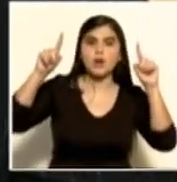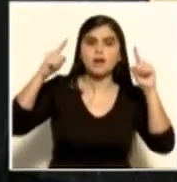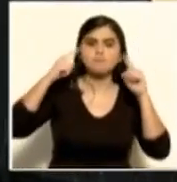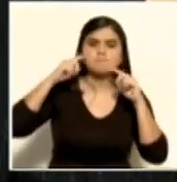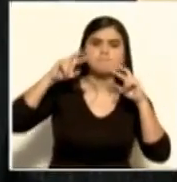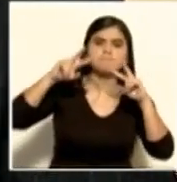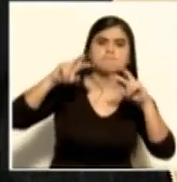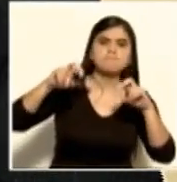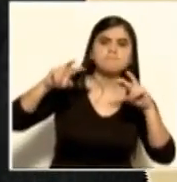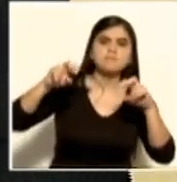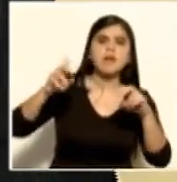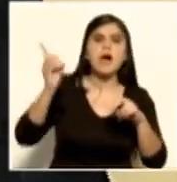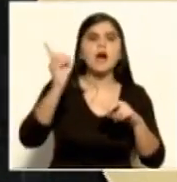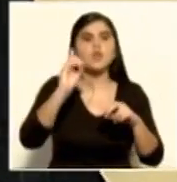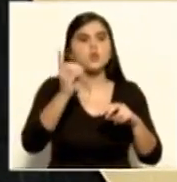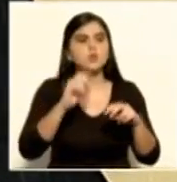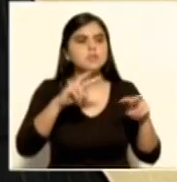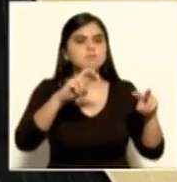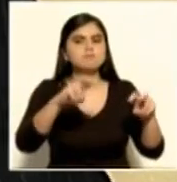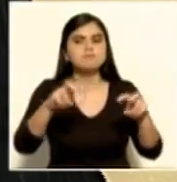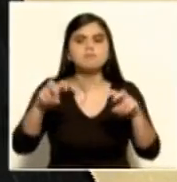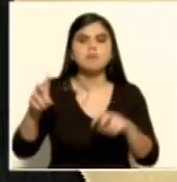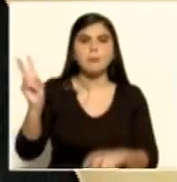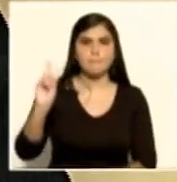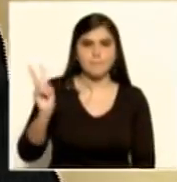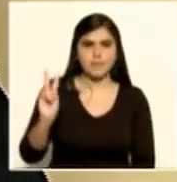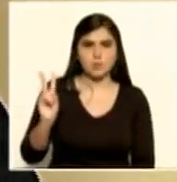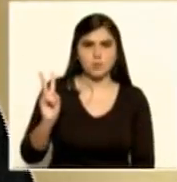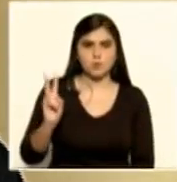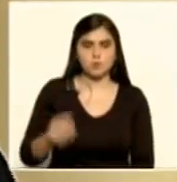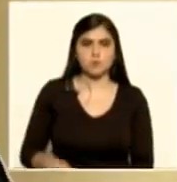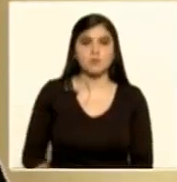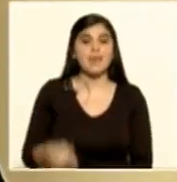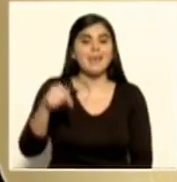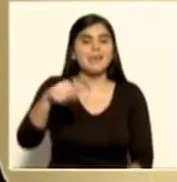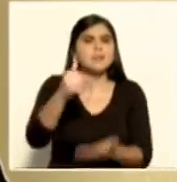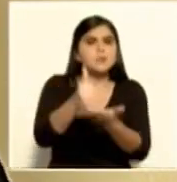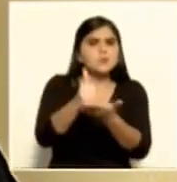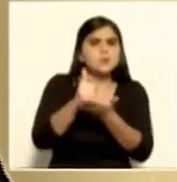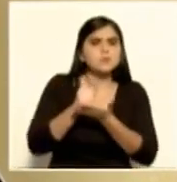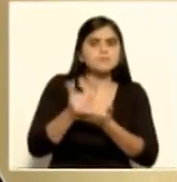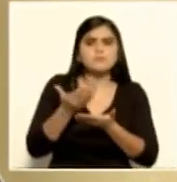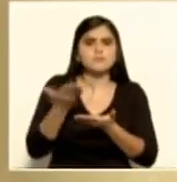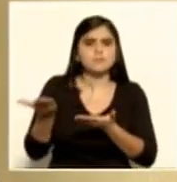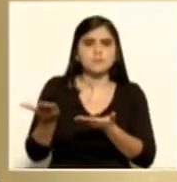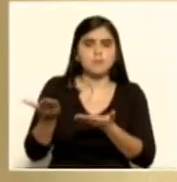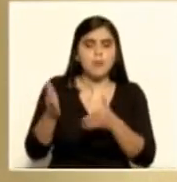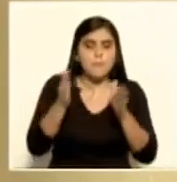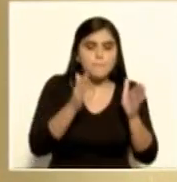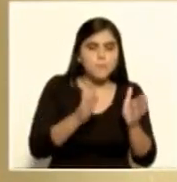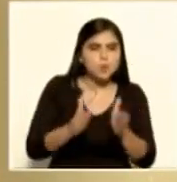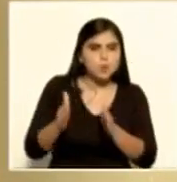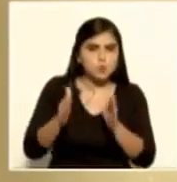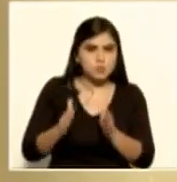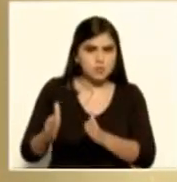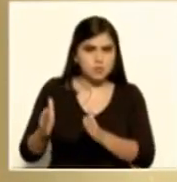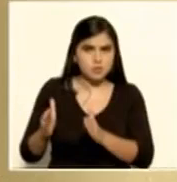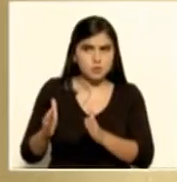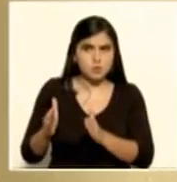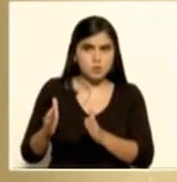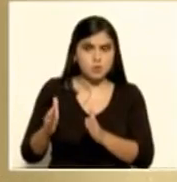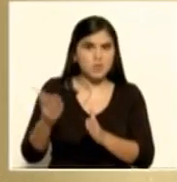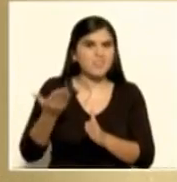rastro detallado del virus. Esto nos ayudará en el proceso que llevamos